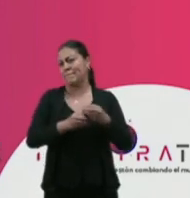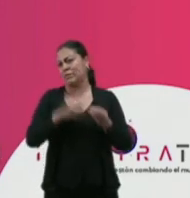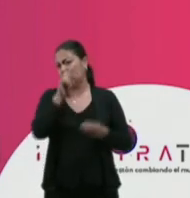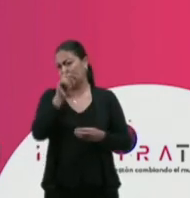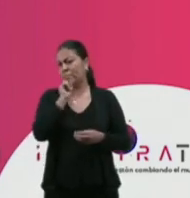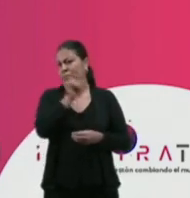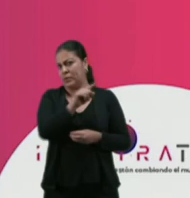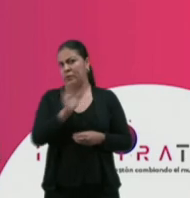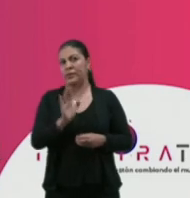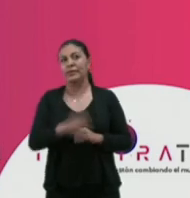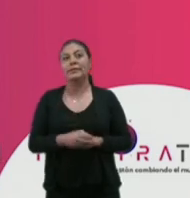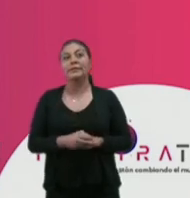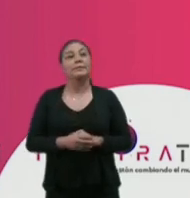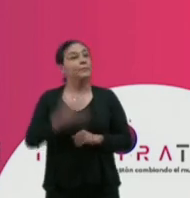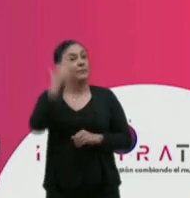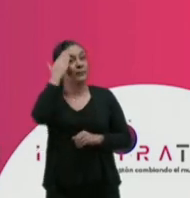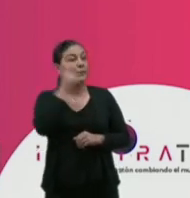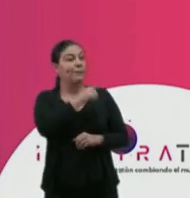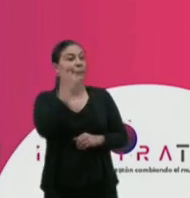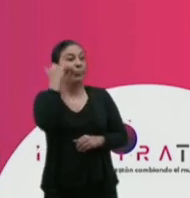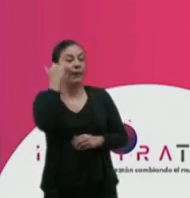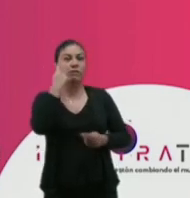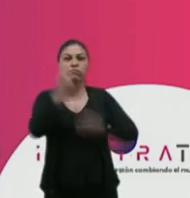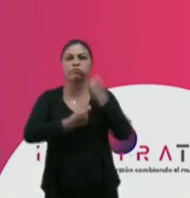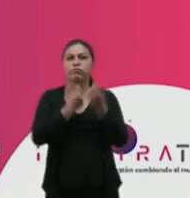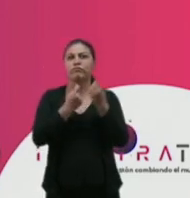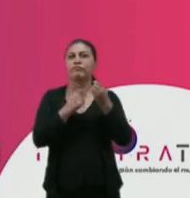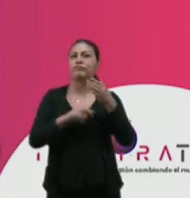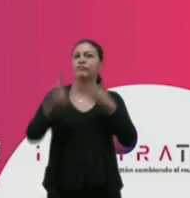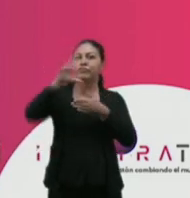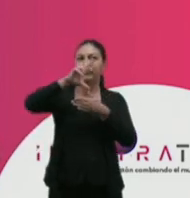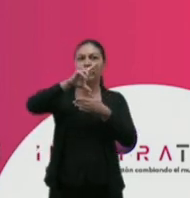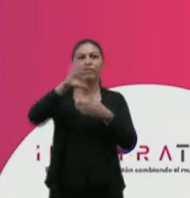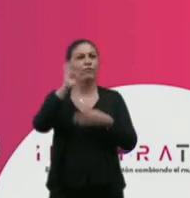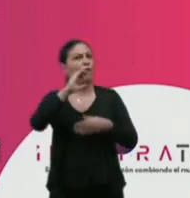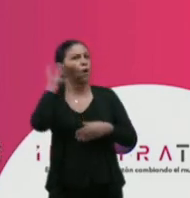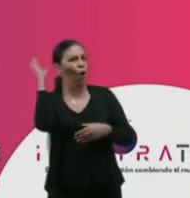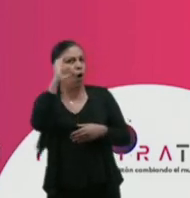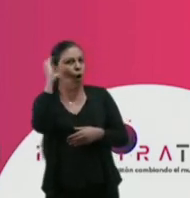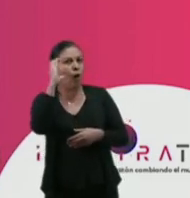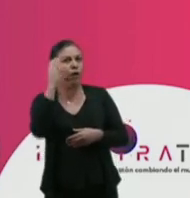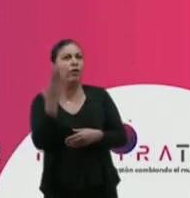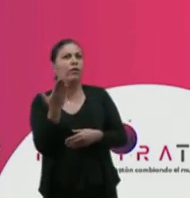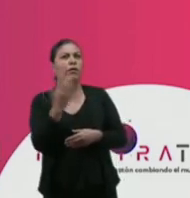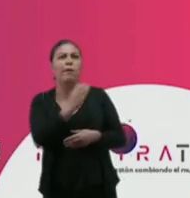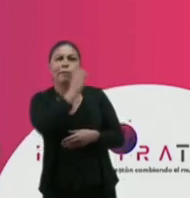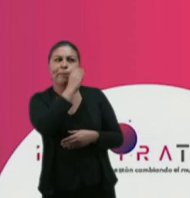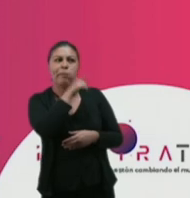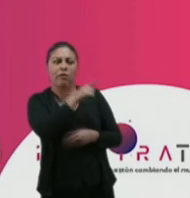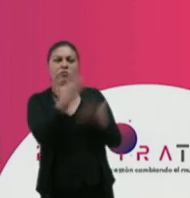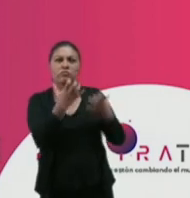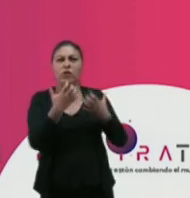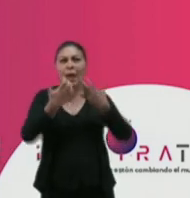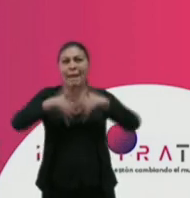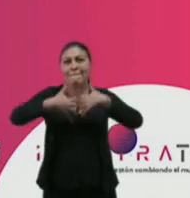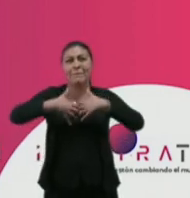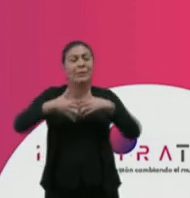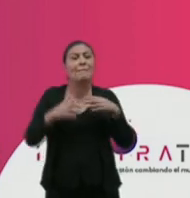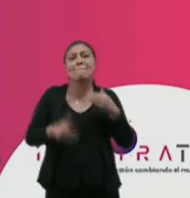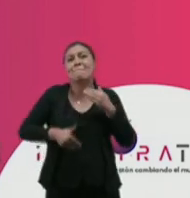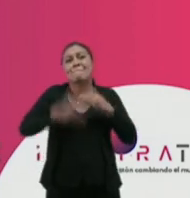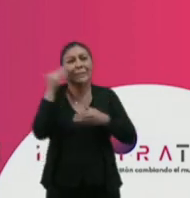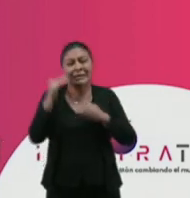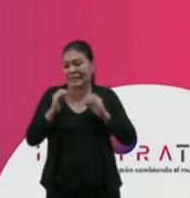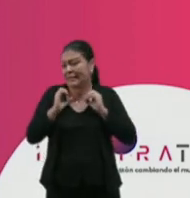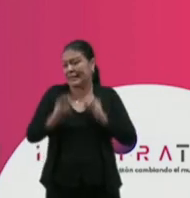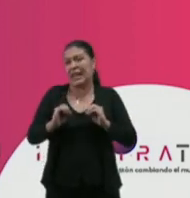de Latinoamérica o de Colombia que están construyendo su empresa de la nada, ¿creen que